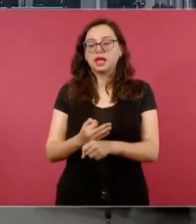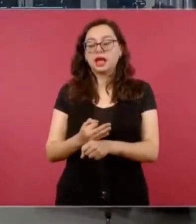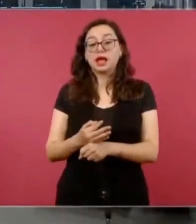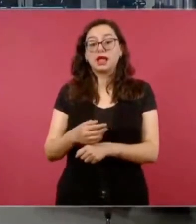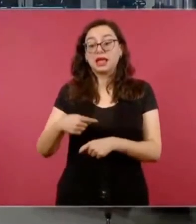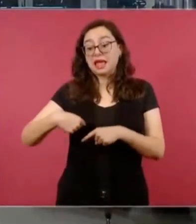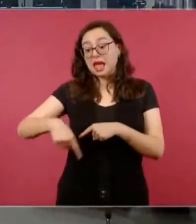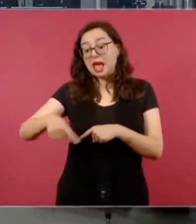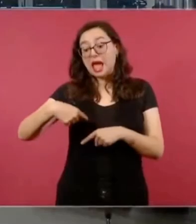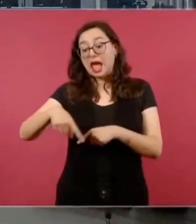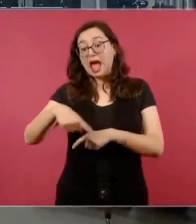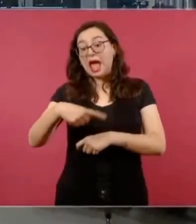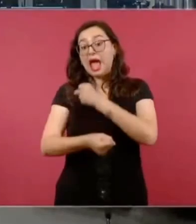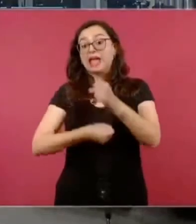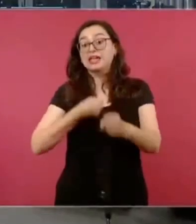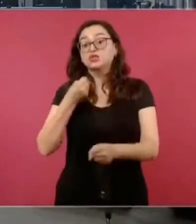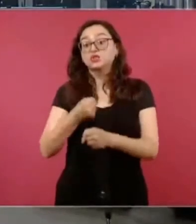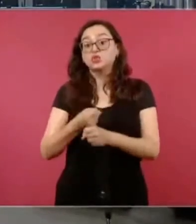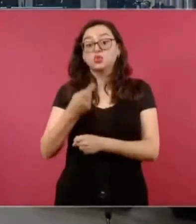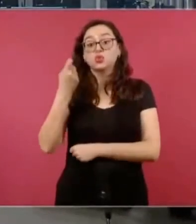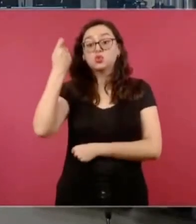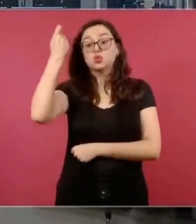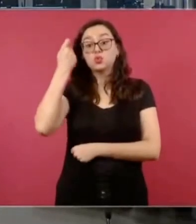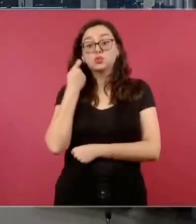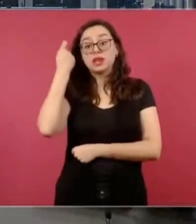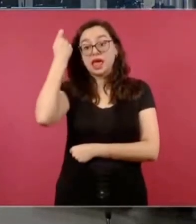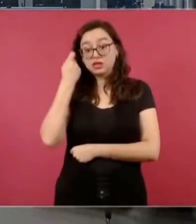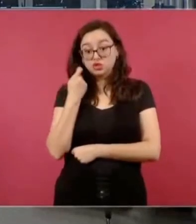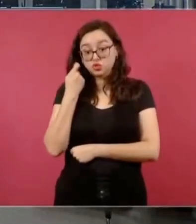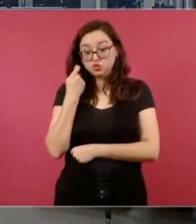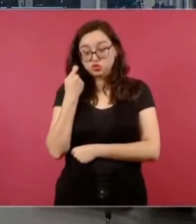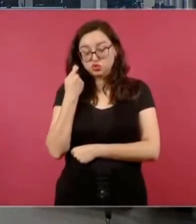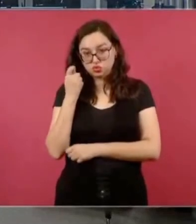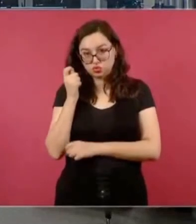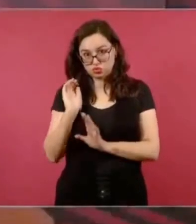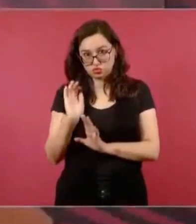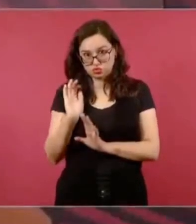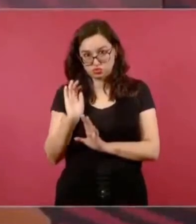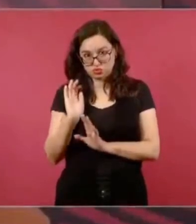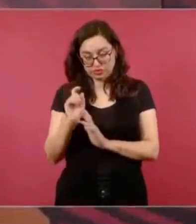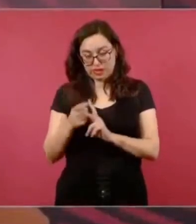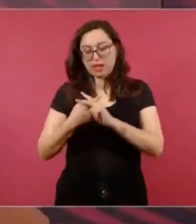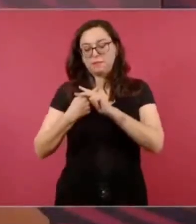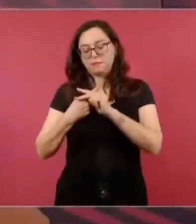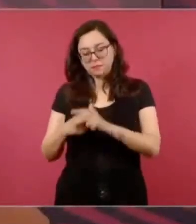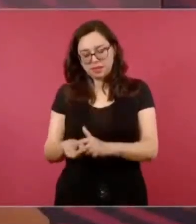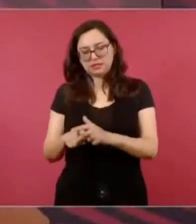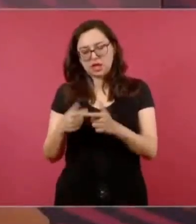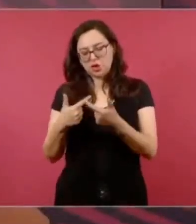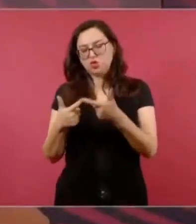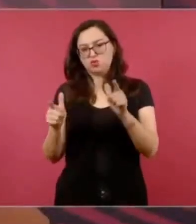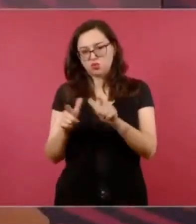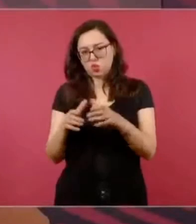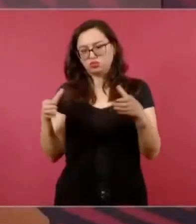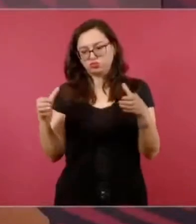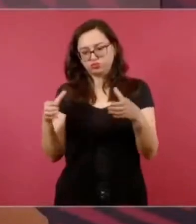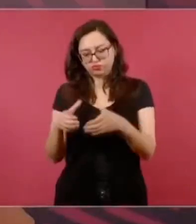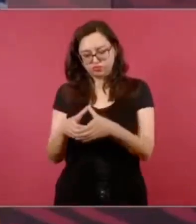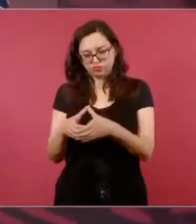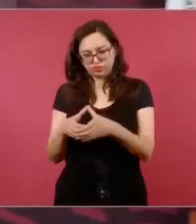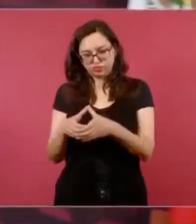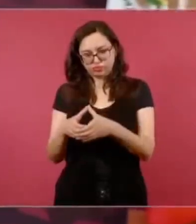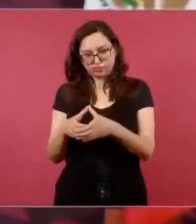muy pocos, porque ahora lo van a ver, ¿sí? Porque como la ley